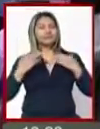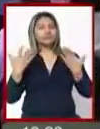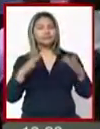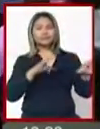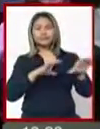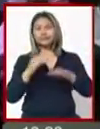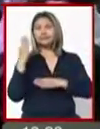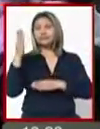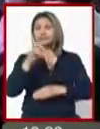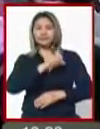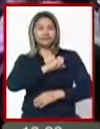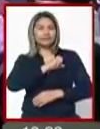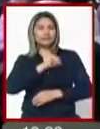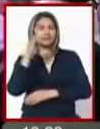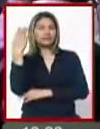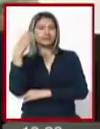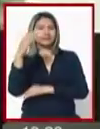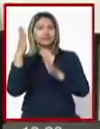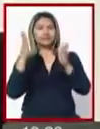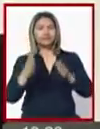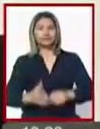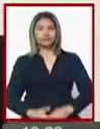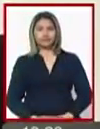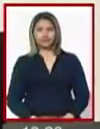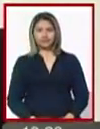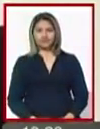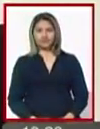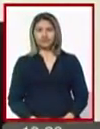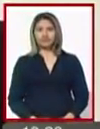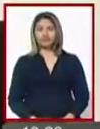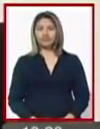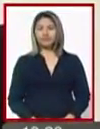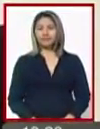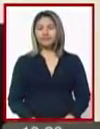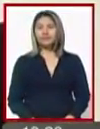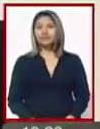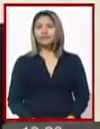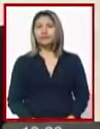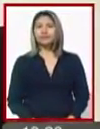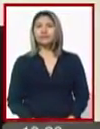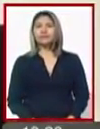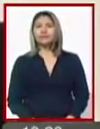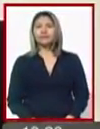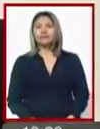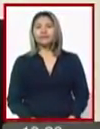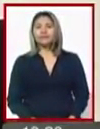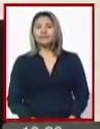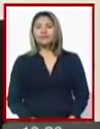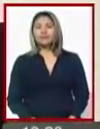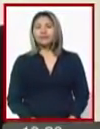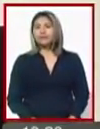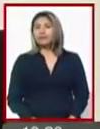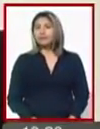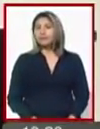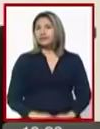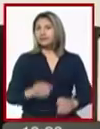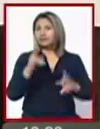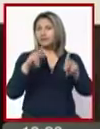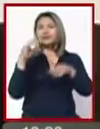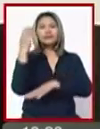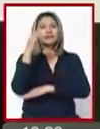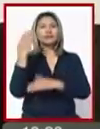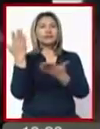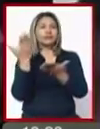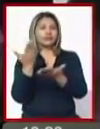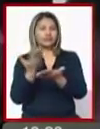capacitación lo realizarán policías de Colombia. No es menos cierto e importante la presencia de los camaradas de Colombia para